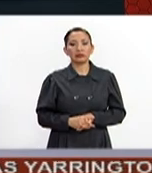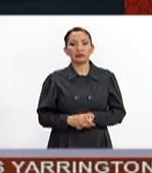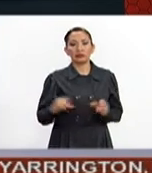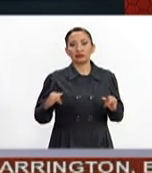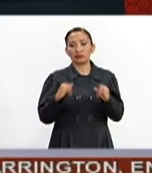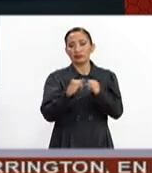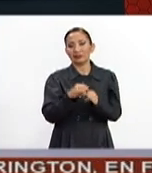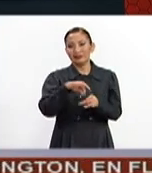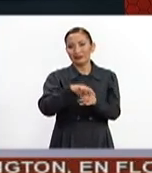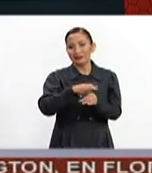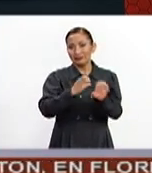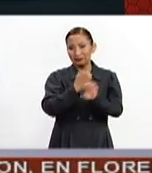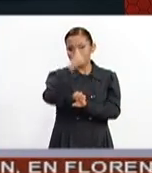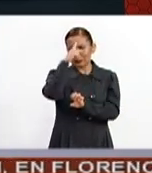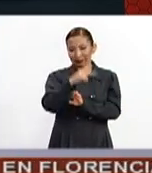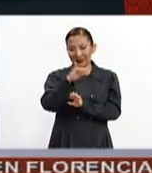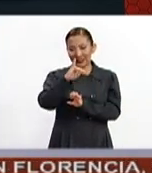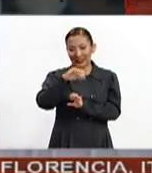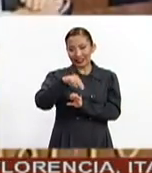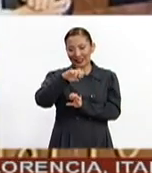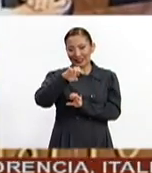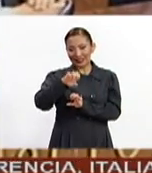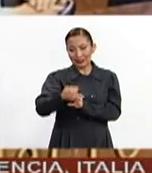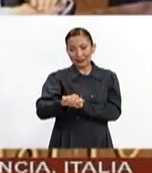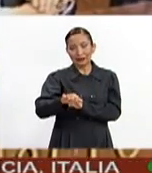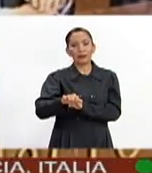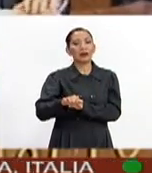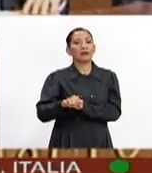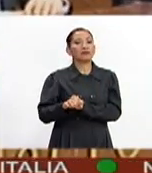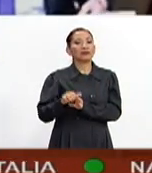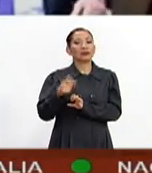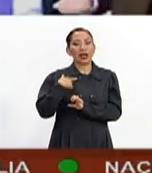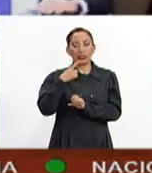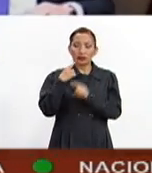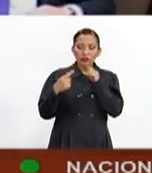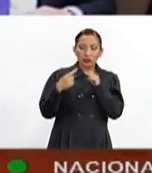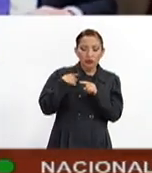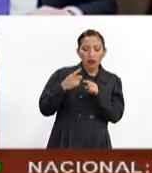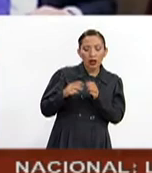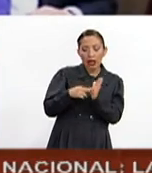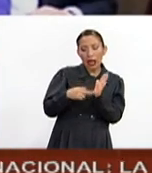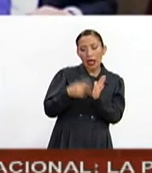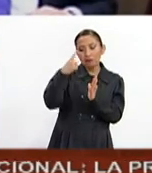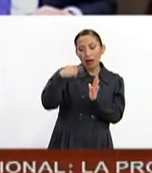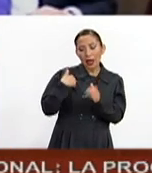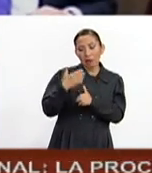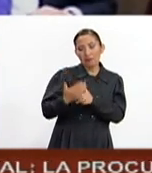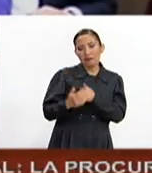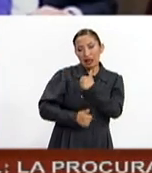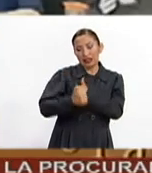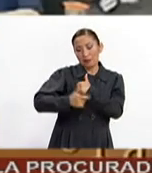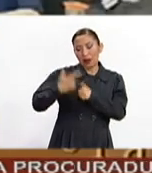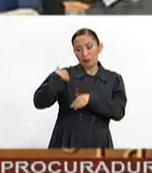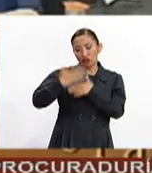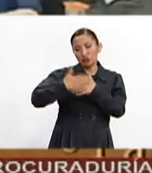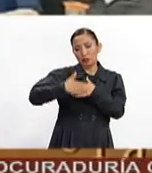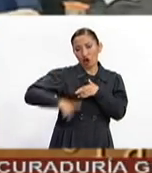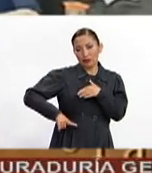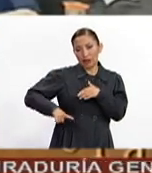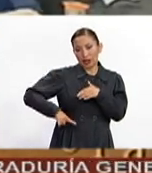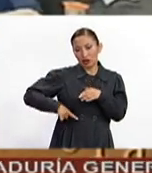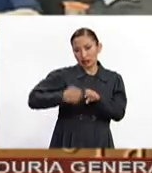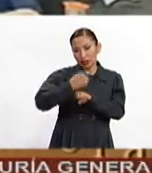El Instituto Electoral del Estado de México especificó las características de los debates en los cuales podrán participar los candidatos a la gubernatura del